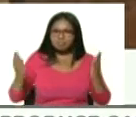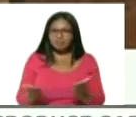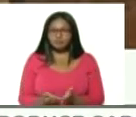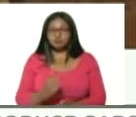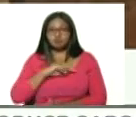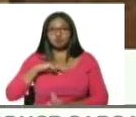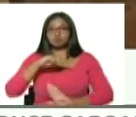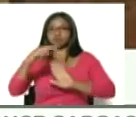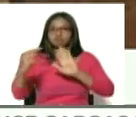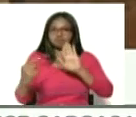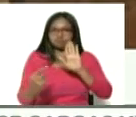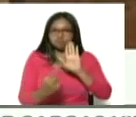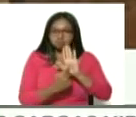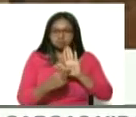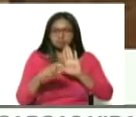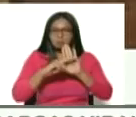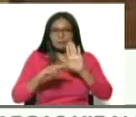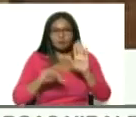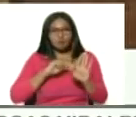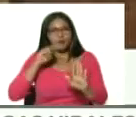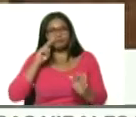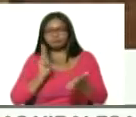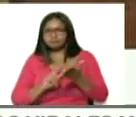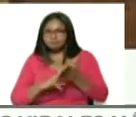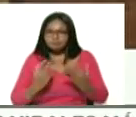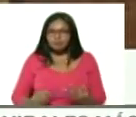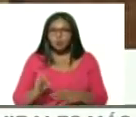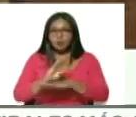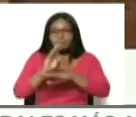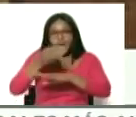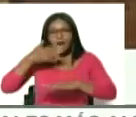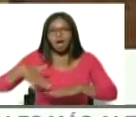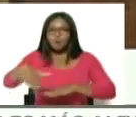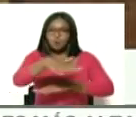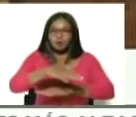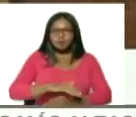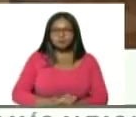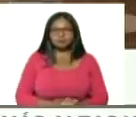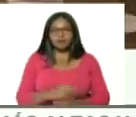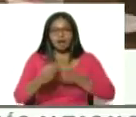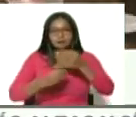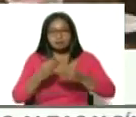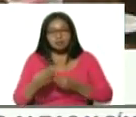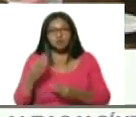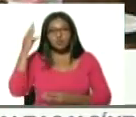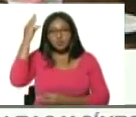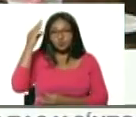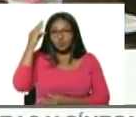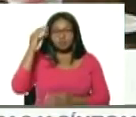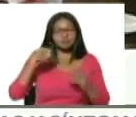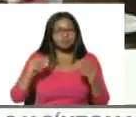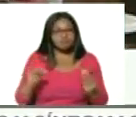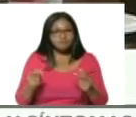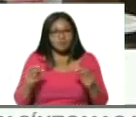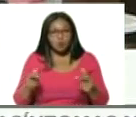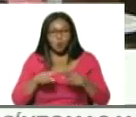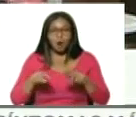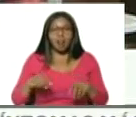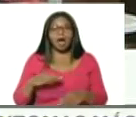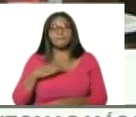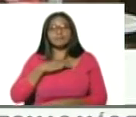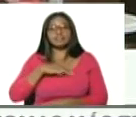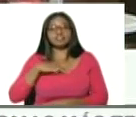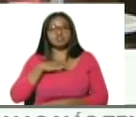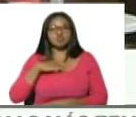cumplir con nuestra verdad, proteger al pueblo, crear conciencia, activar la misión barrio